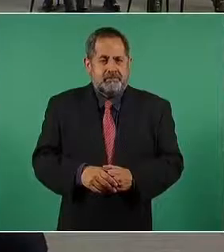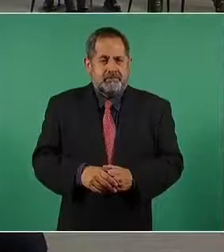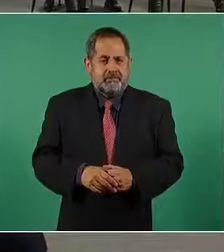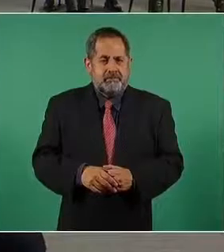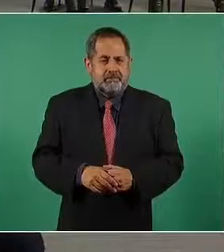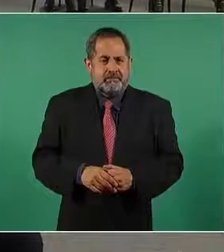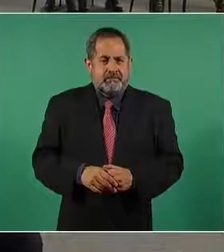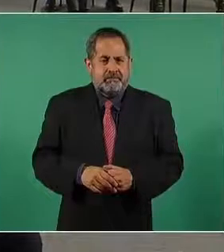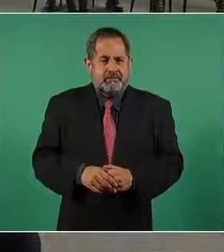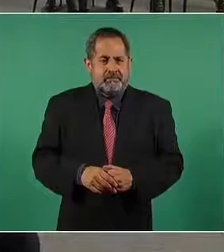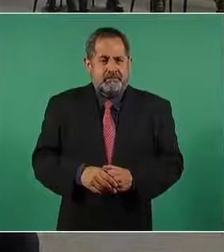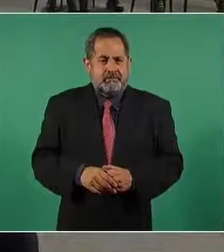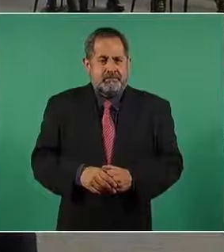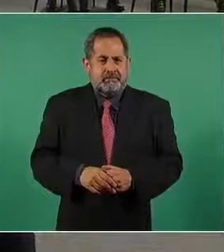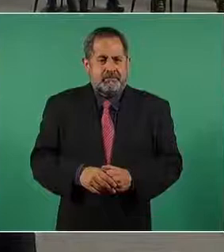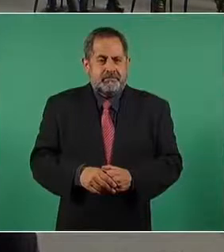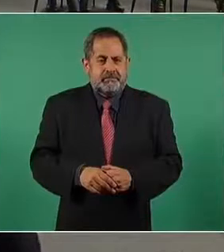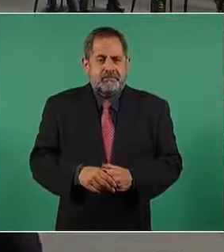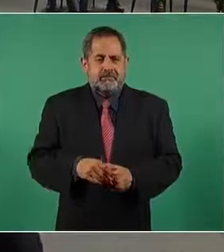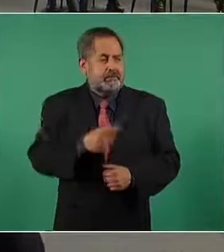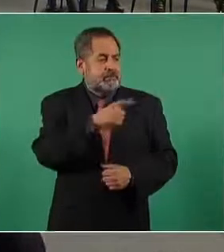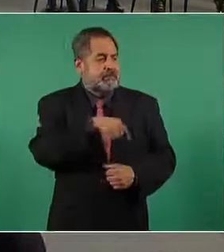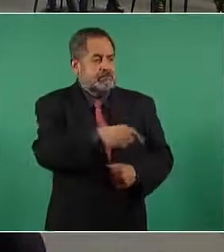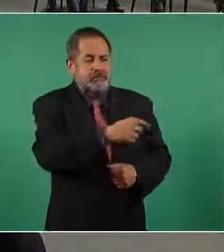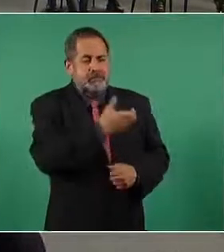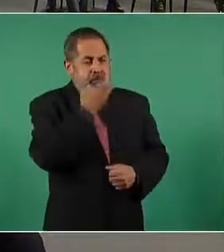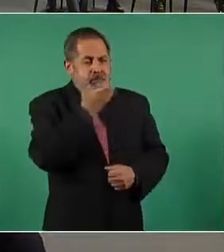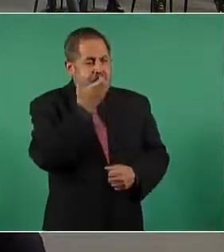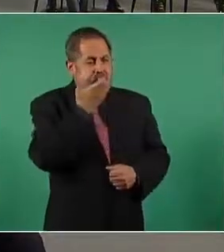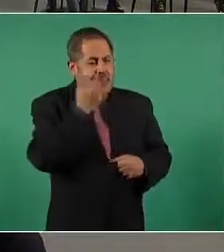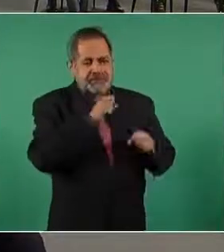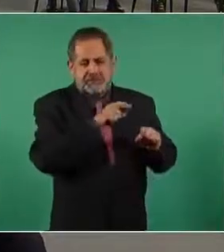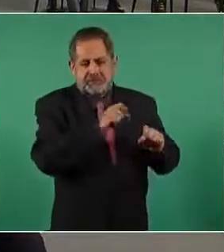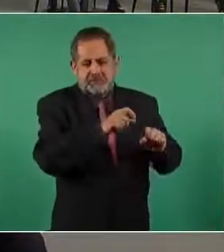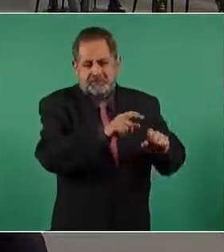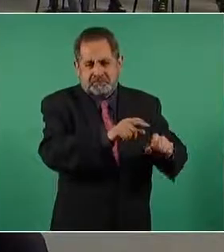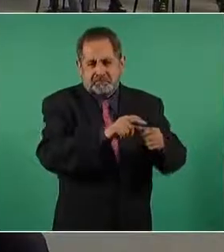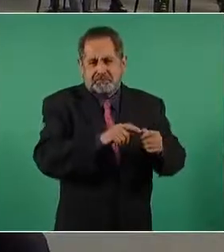Y así dicen los conservadores.